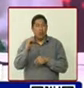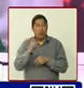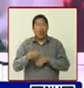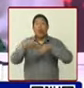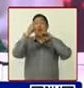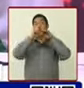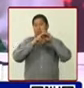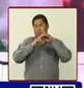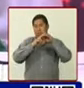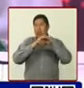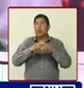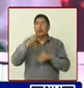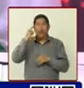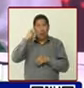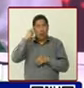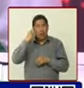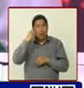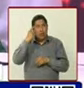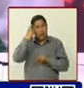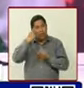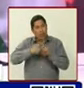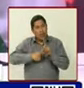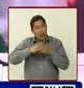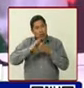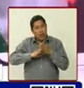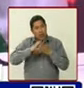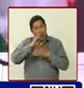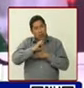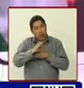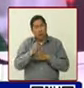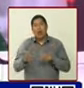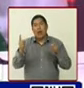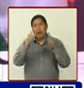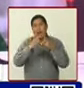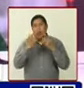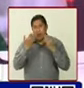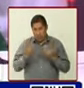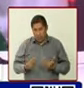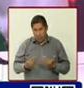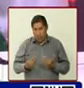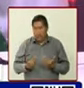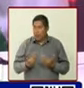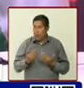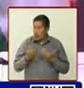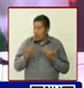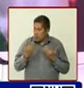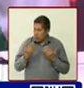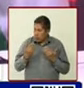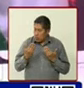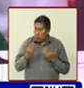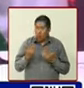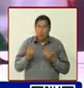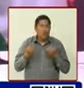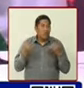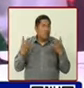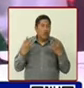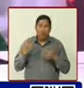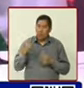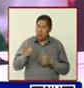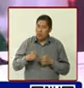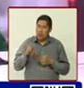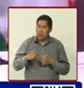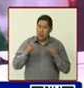23%, tomando en cuenta el mes de enero hasta la fecha. La demanda subió